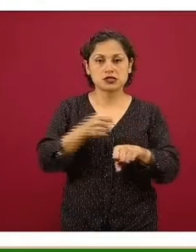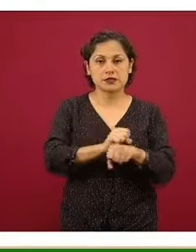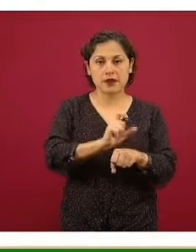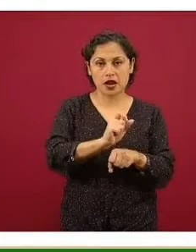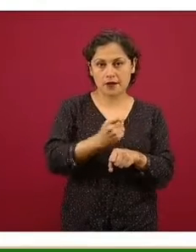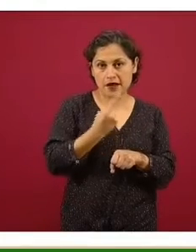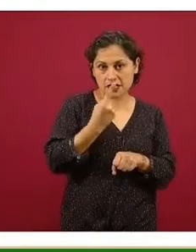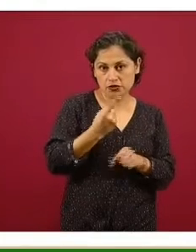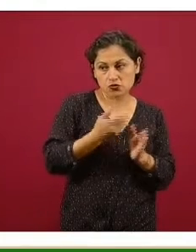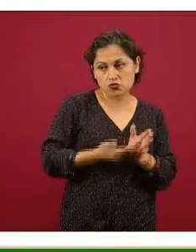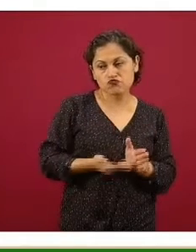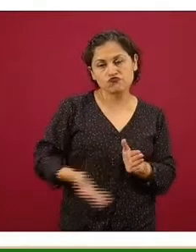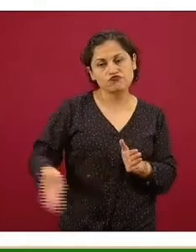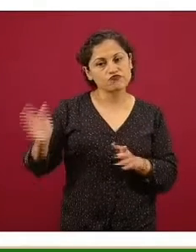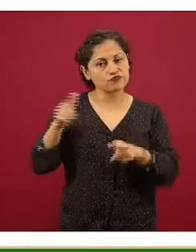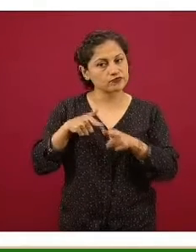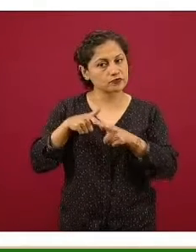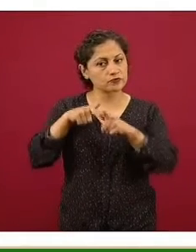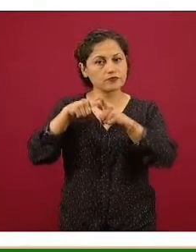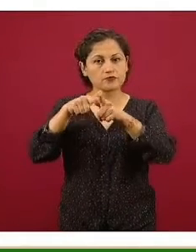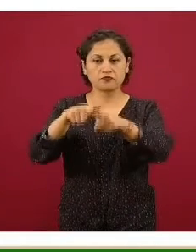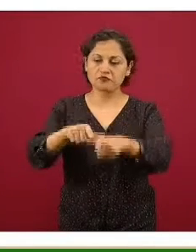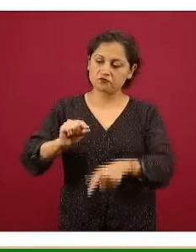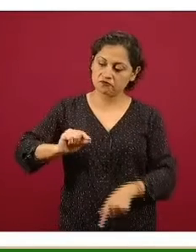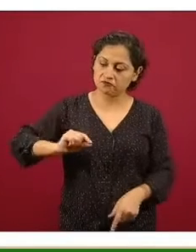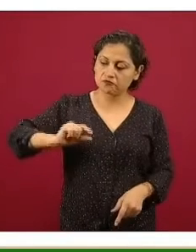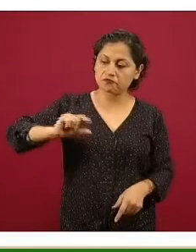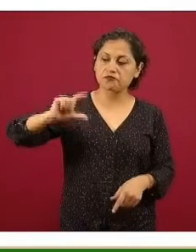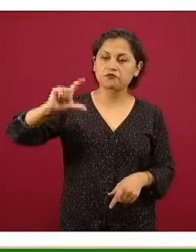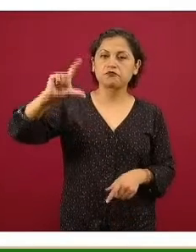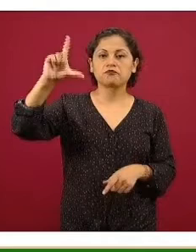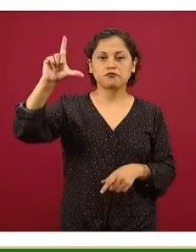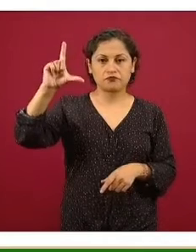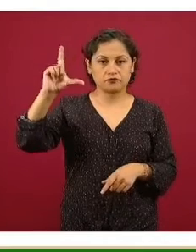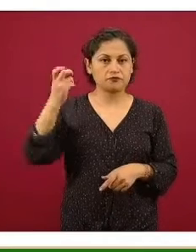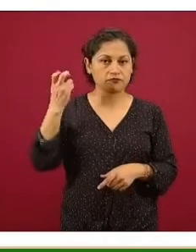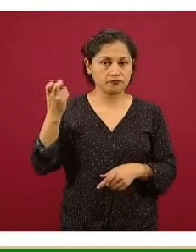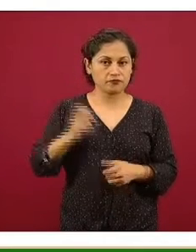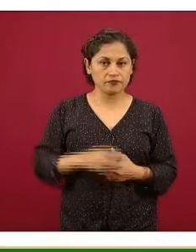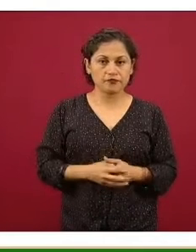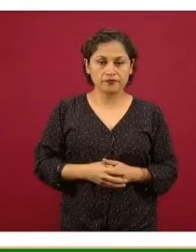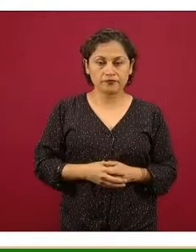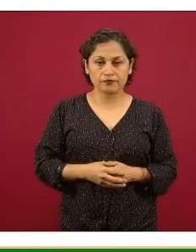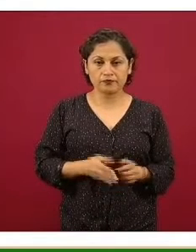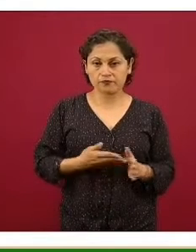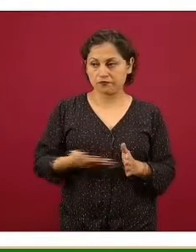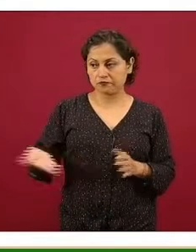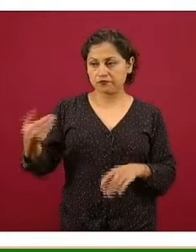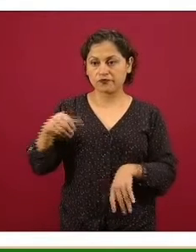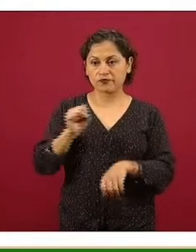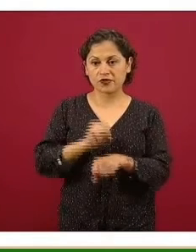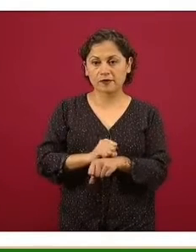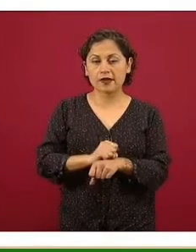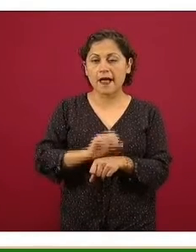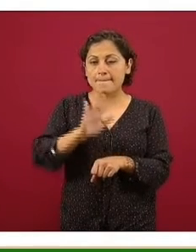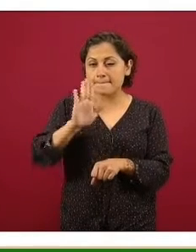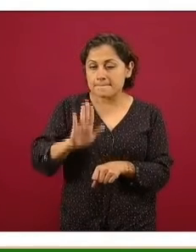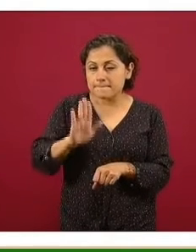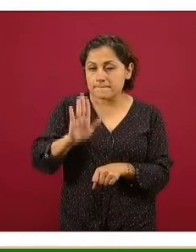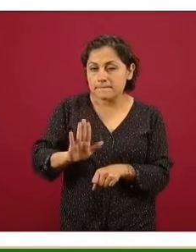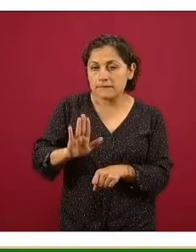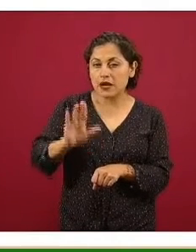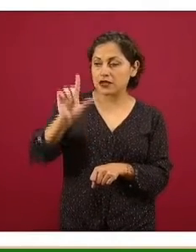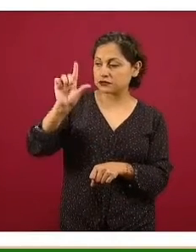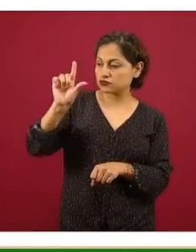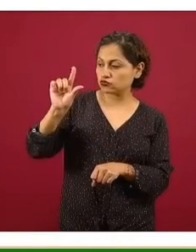y en adelante, prácticamente la tendencia ha sido ascendente para todas las semanas, aunque se ve un nivel de